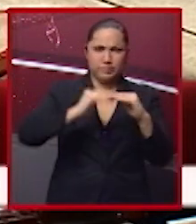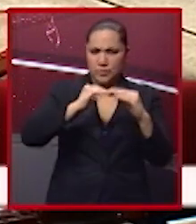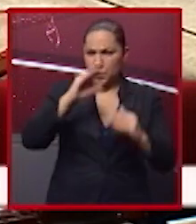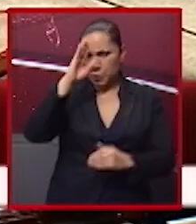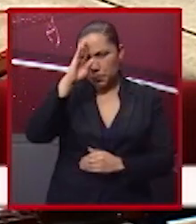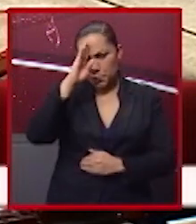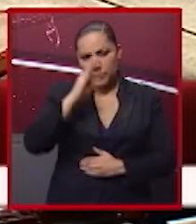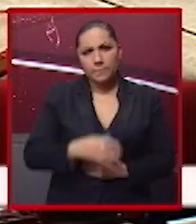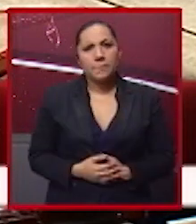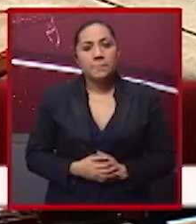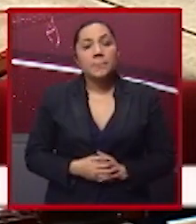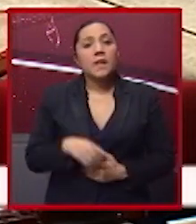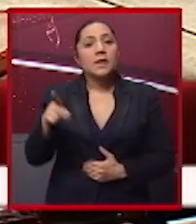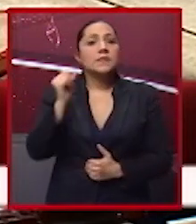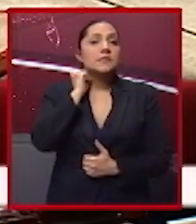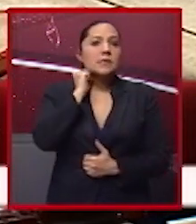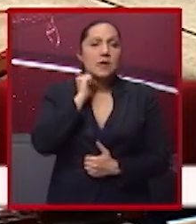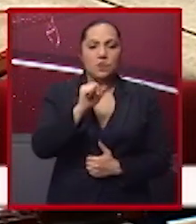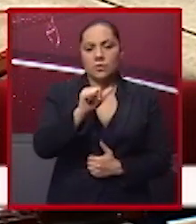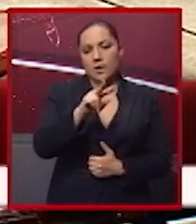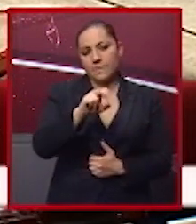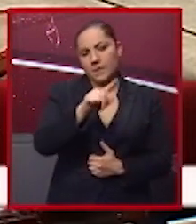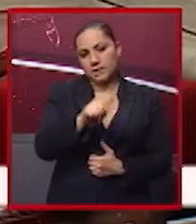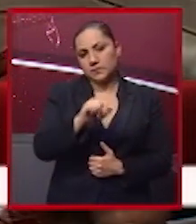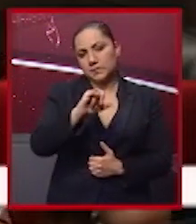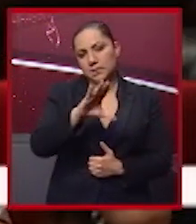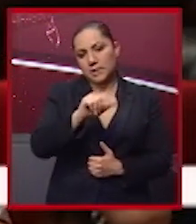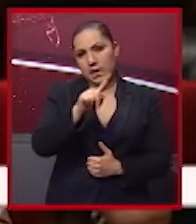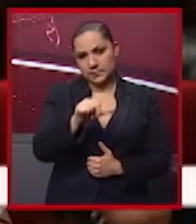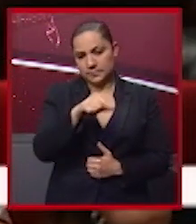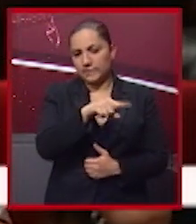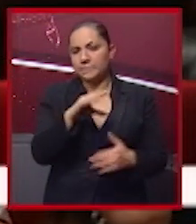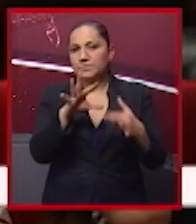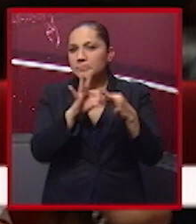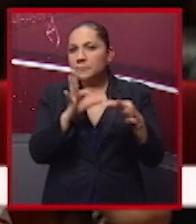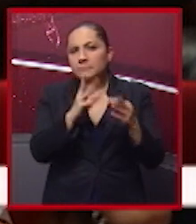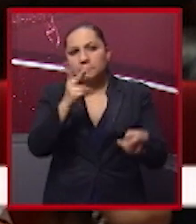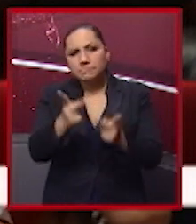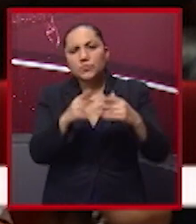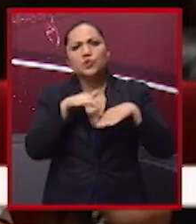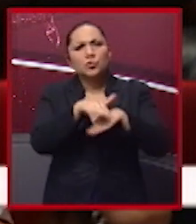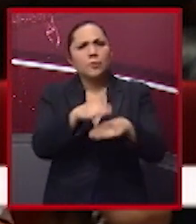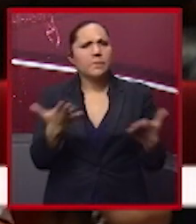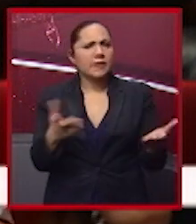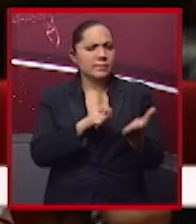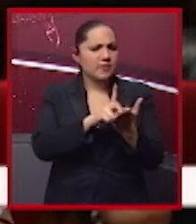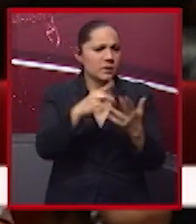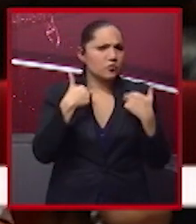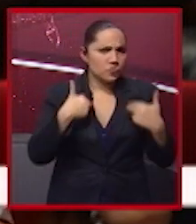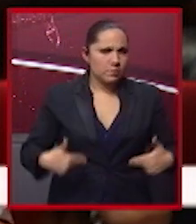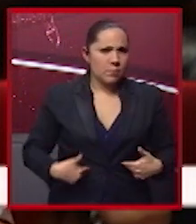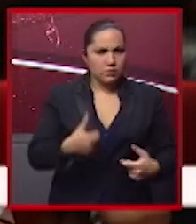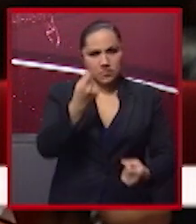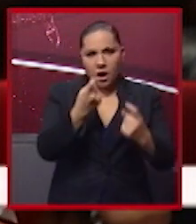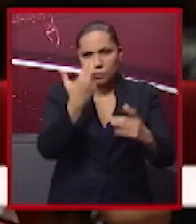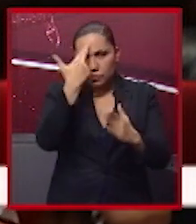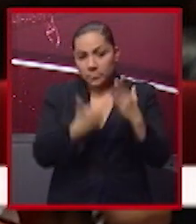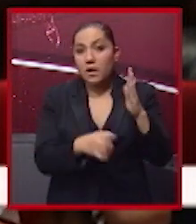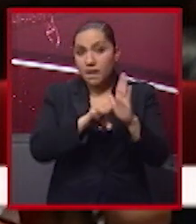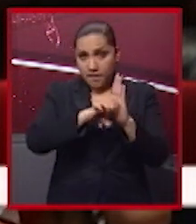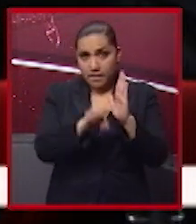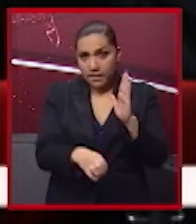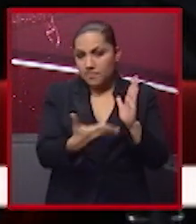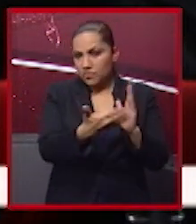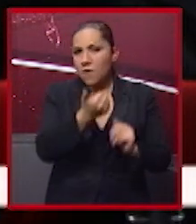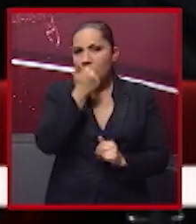Álvarez y Casa denunció ante el secretario de Gobernación una estela de violaciones a derechos humanos, como la desaparición de los 43 normalistas